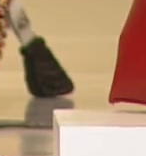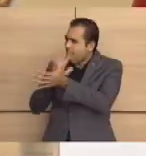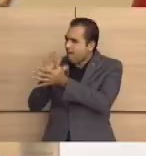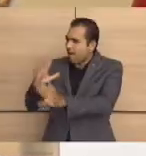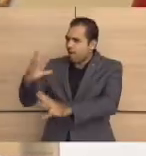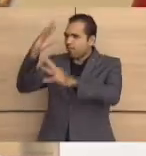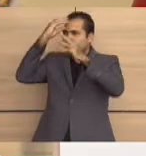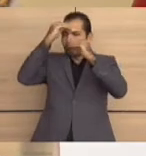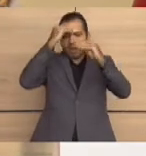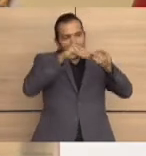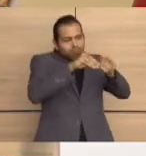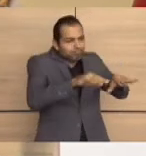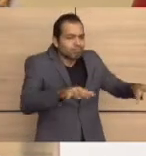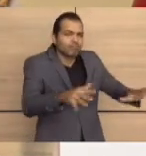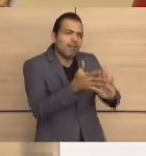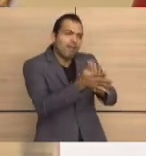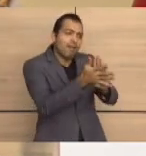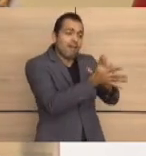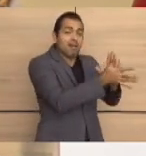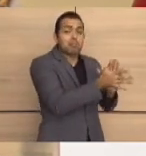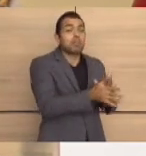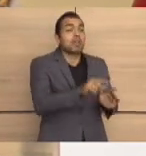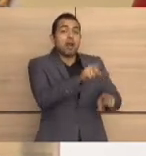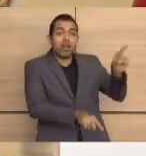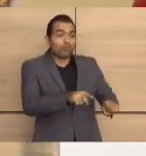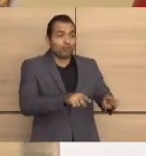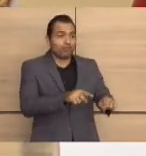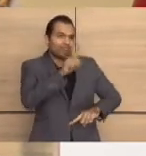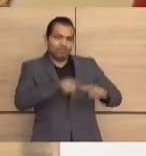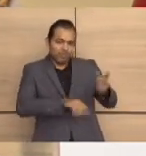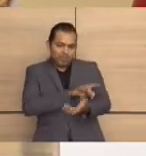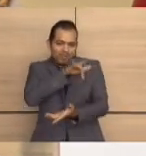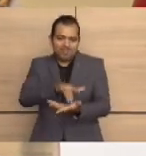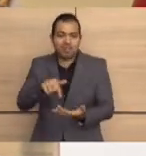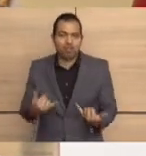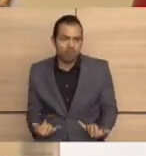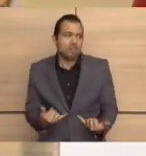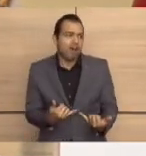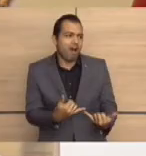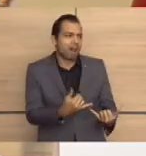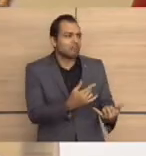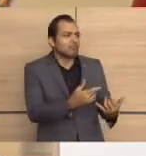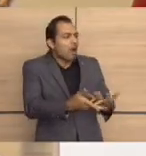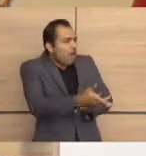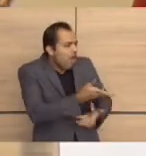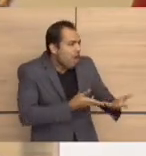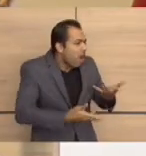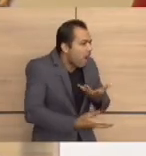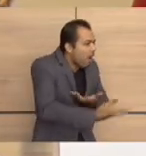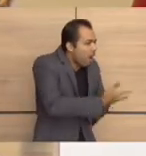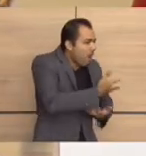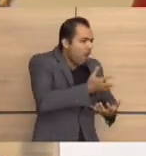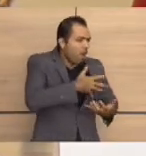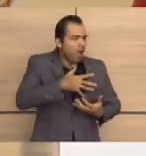somos su voz. Somos su voz y queremos que así sea, que el ministerio escuche todas estas